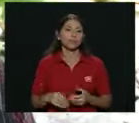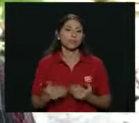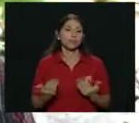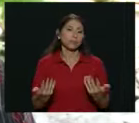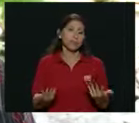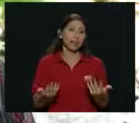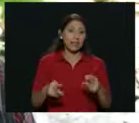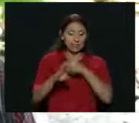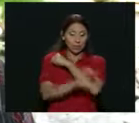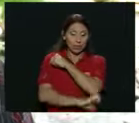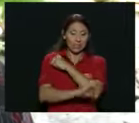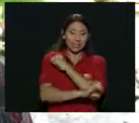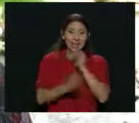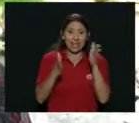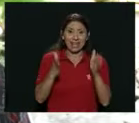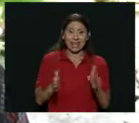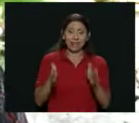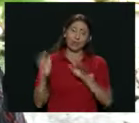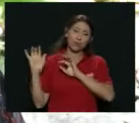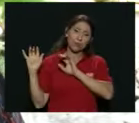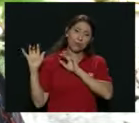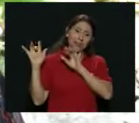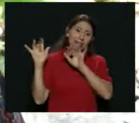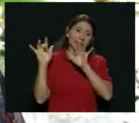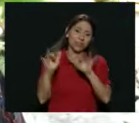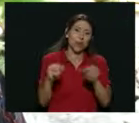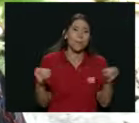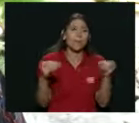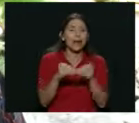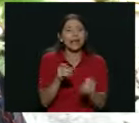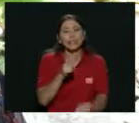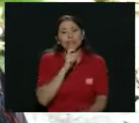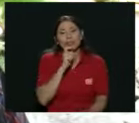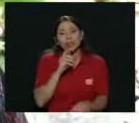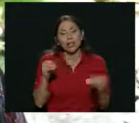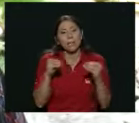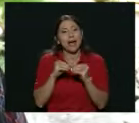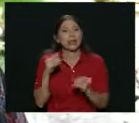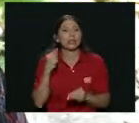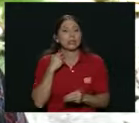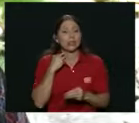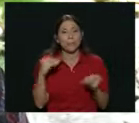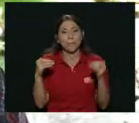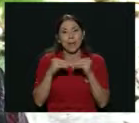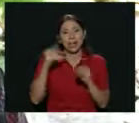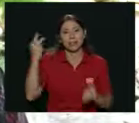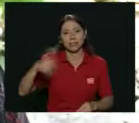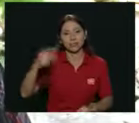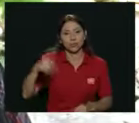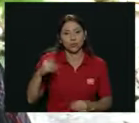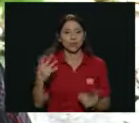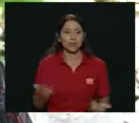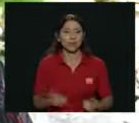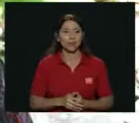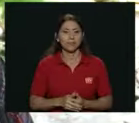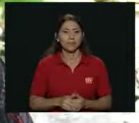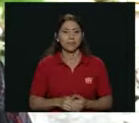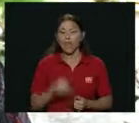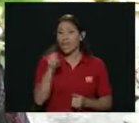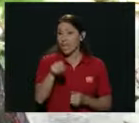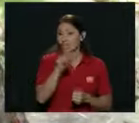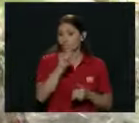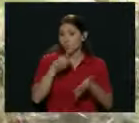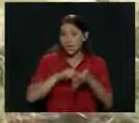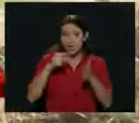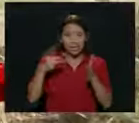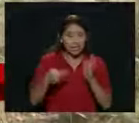que la migración se ha vuelto más dificultosa, más costosa, inclusive más riesgosa. Esto no